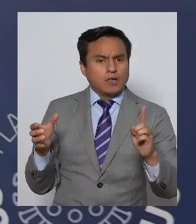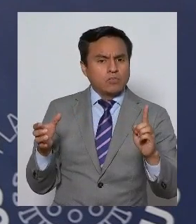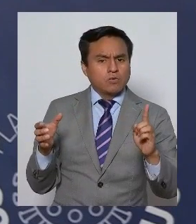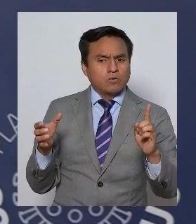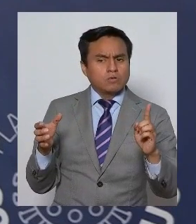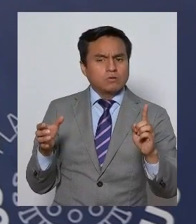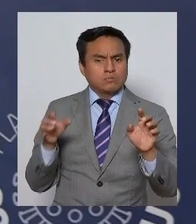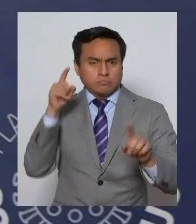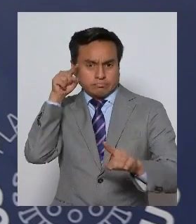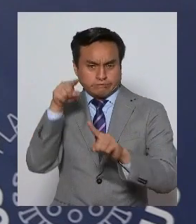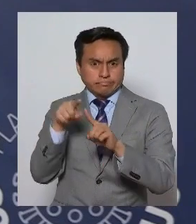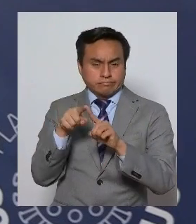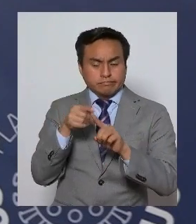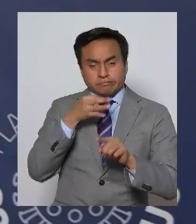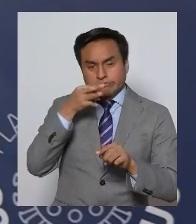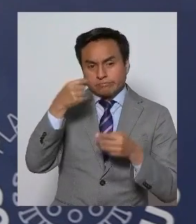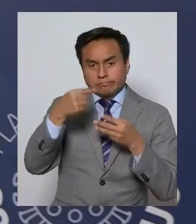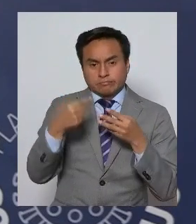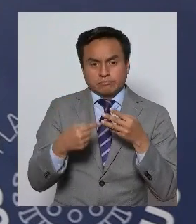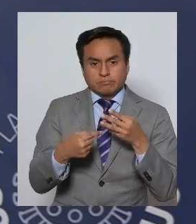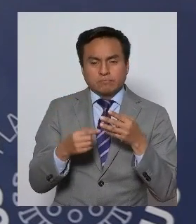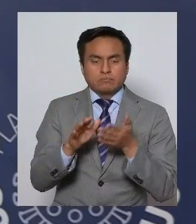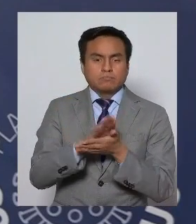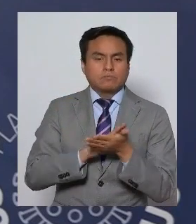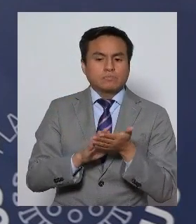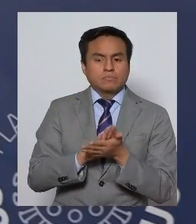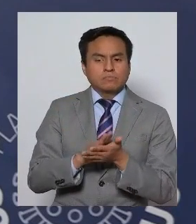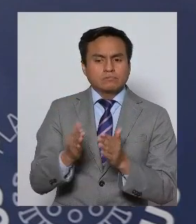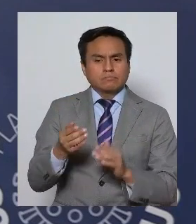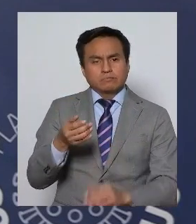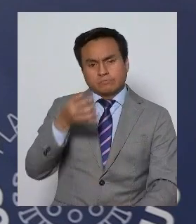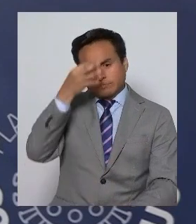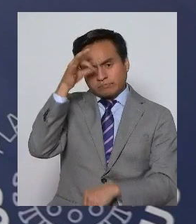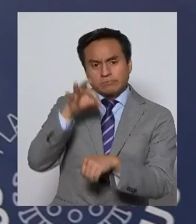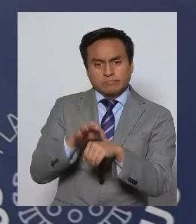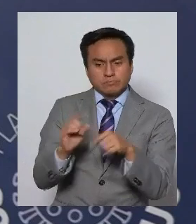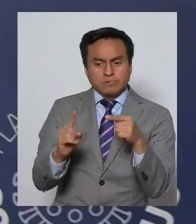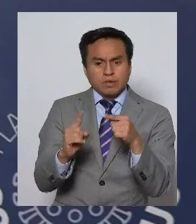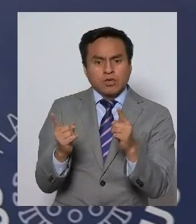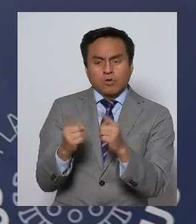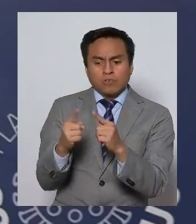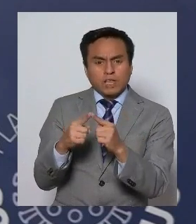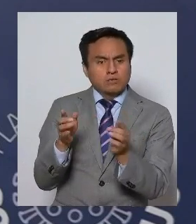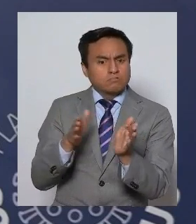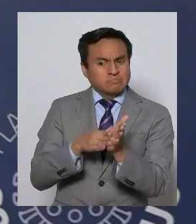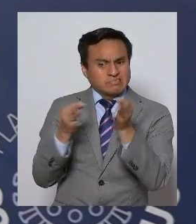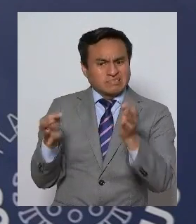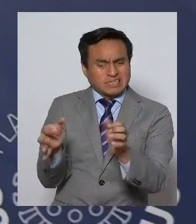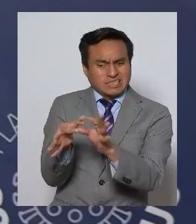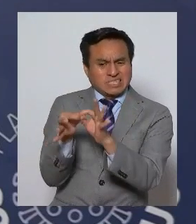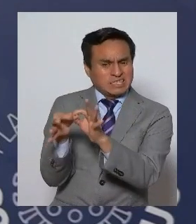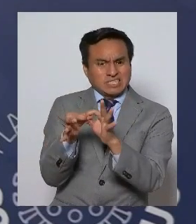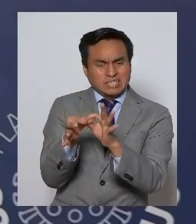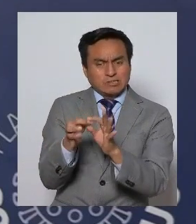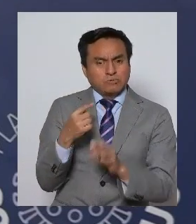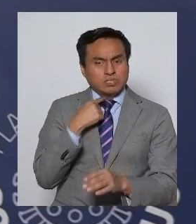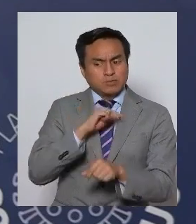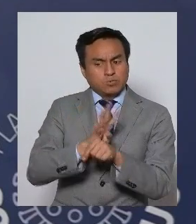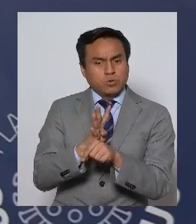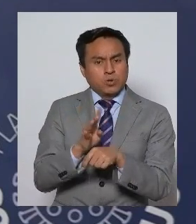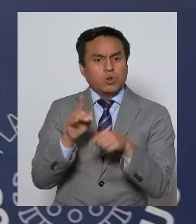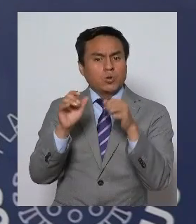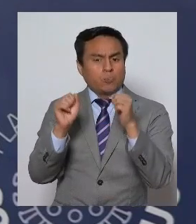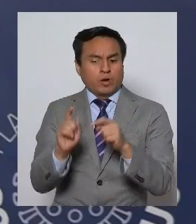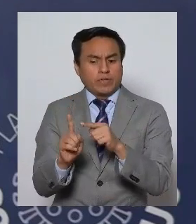condiciones objetivas que estoy refiriendo, para decir, es un caso o es un contacto demostradamente estrecho con un caso positivo,